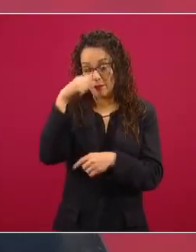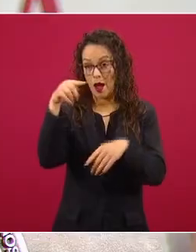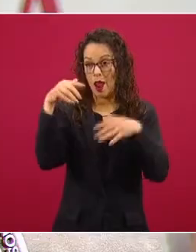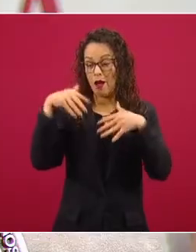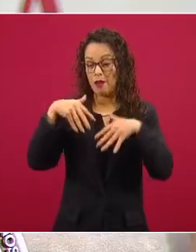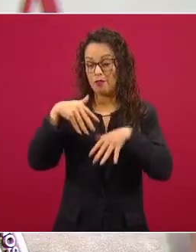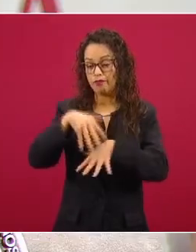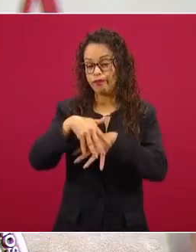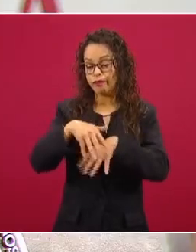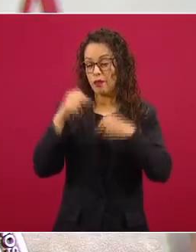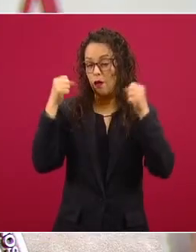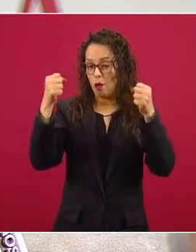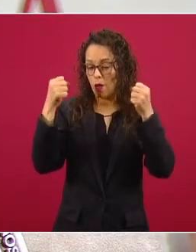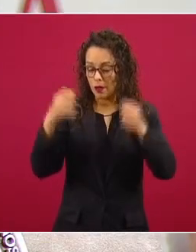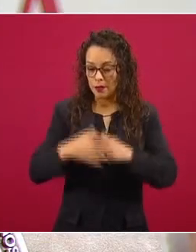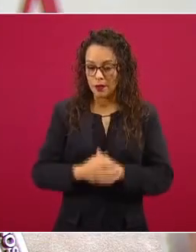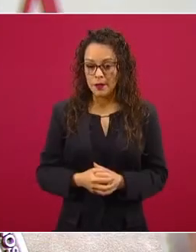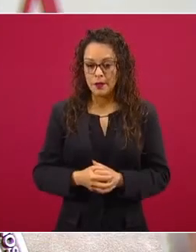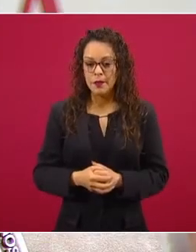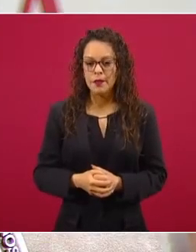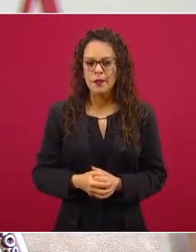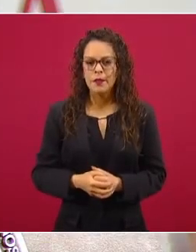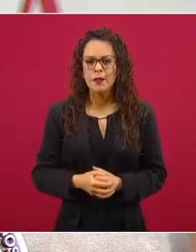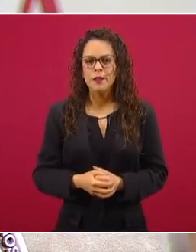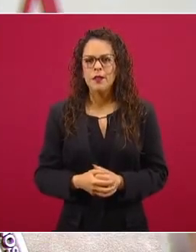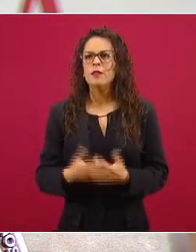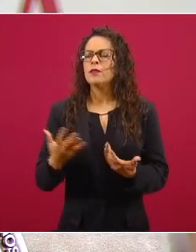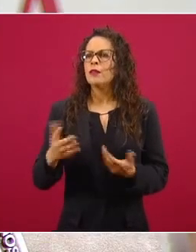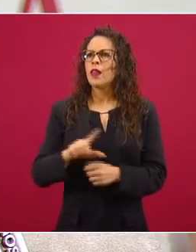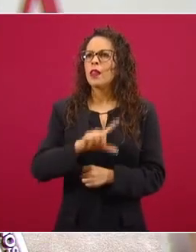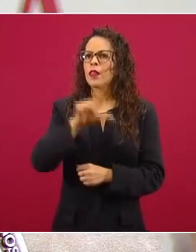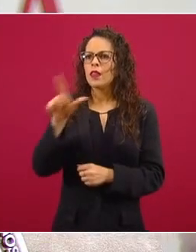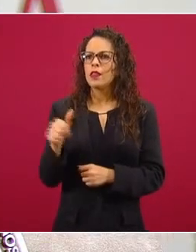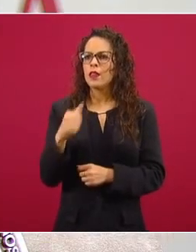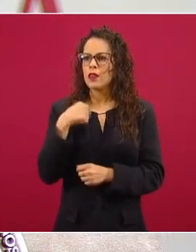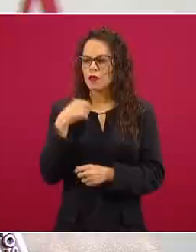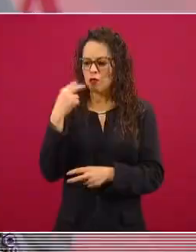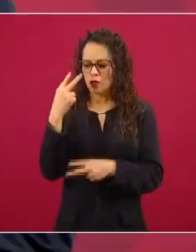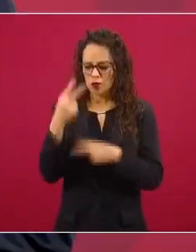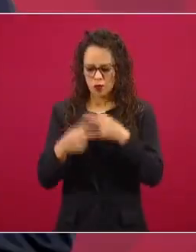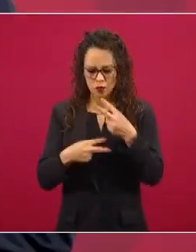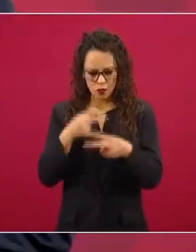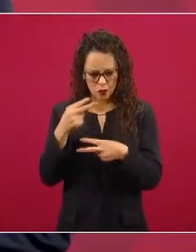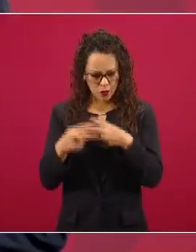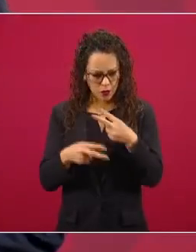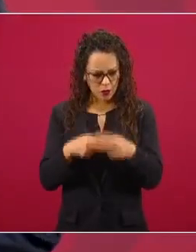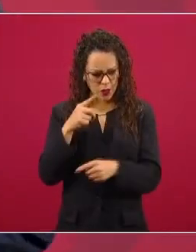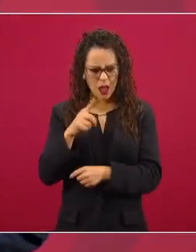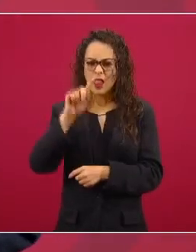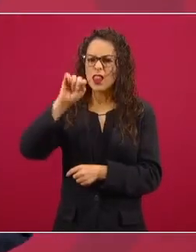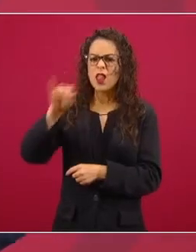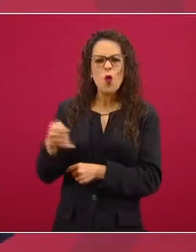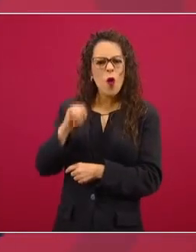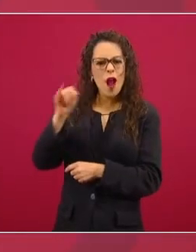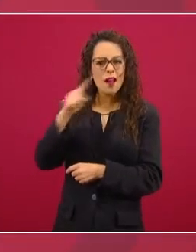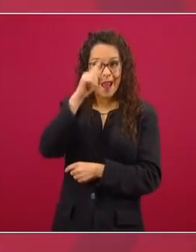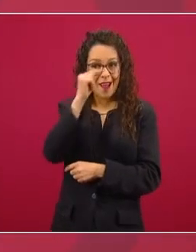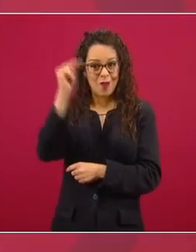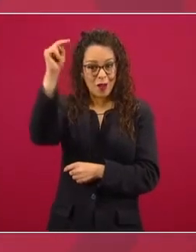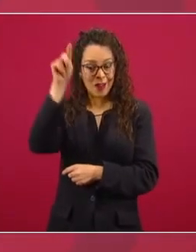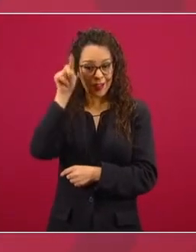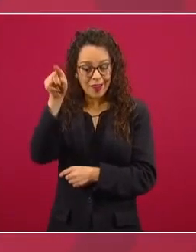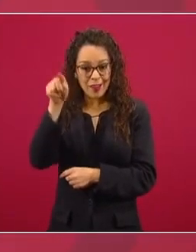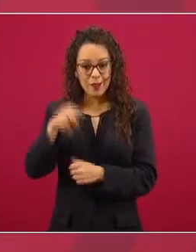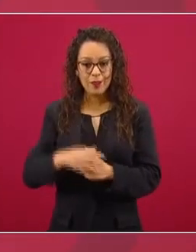Es más, iba yo después al norte, a Tijuana, y de ahí